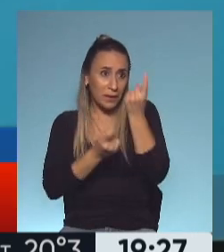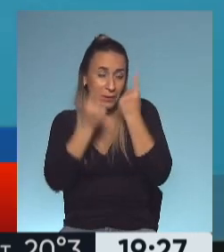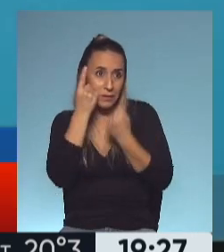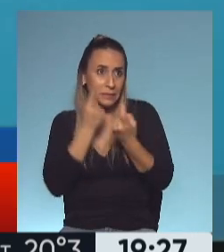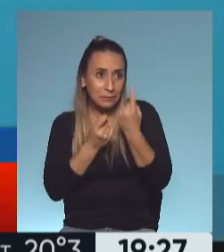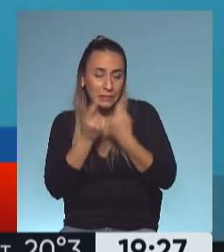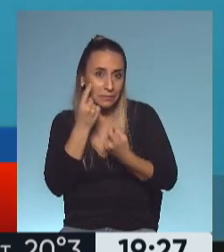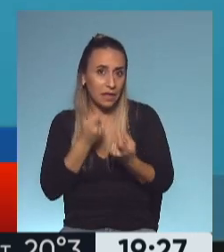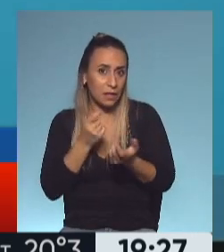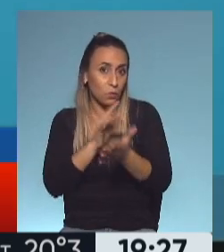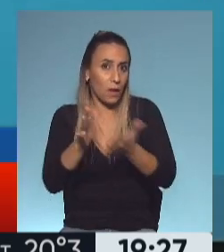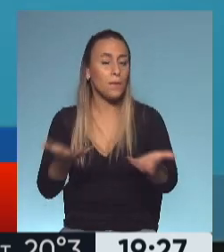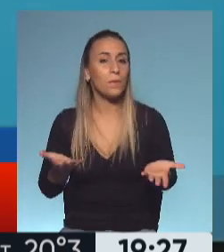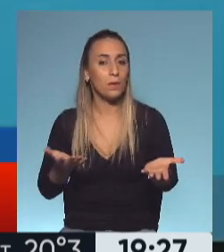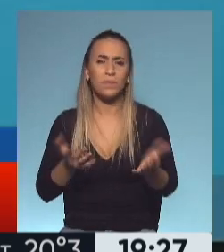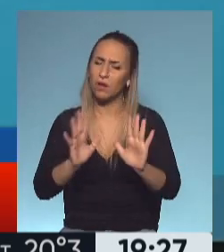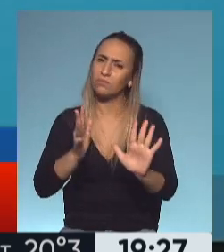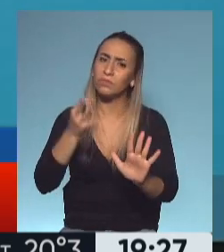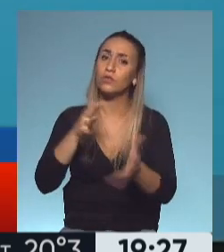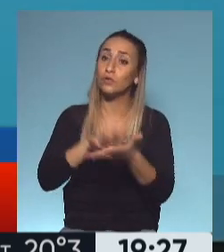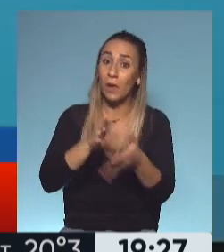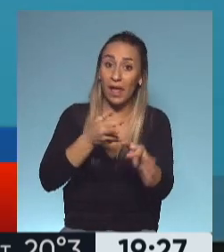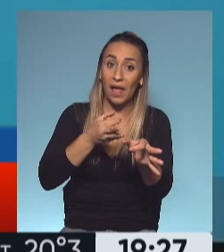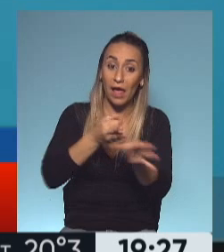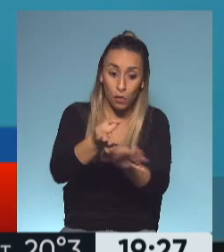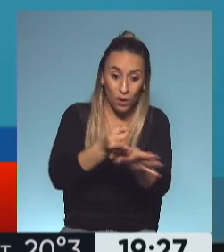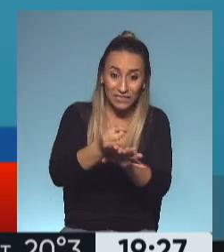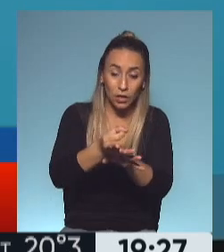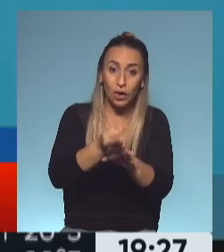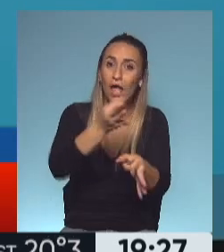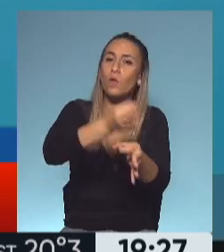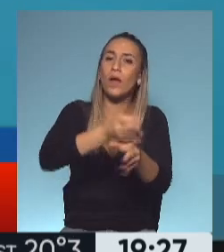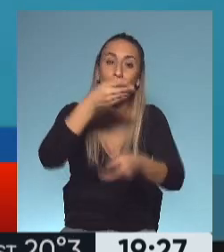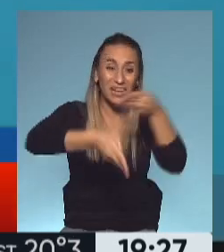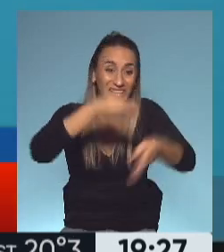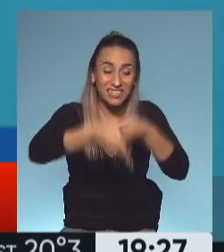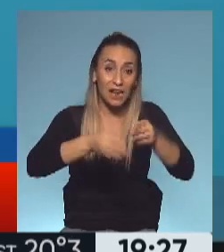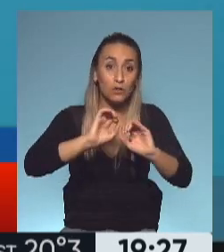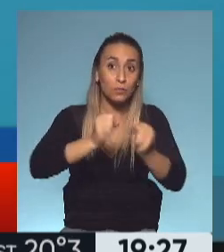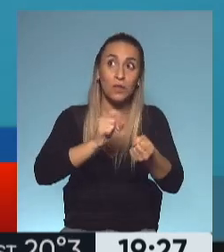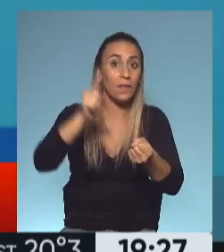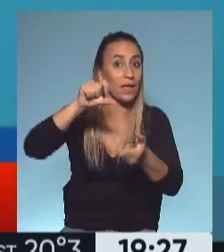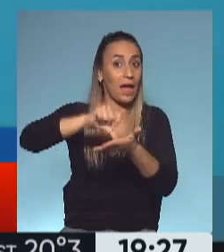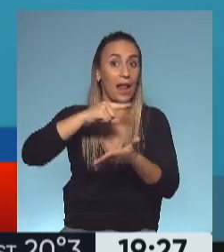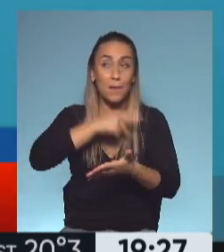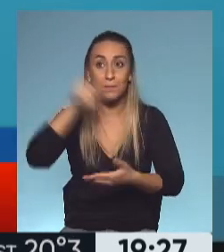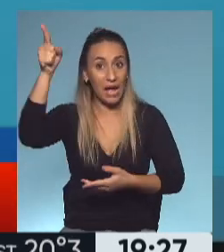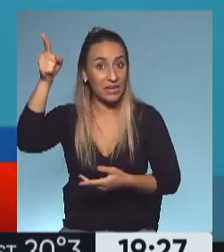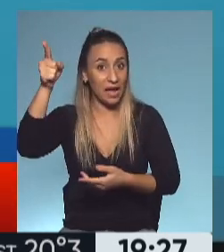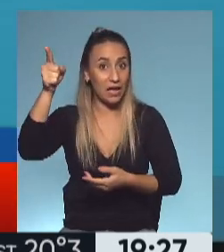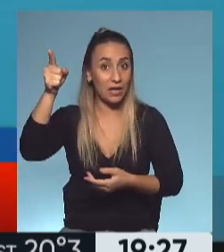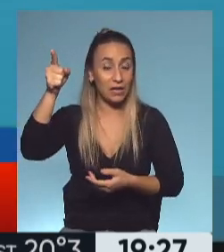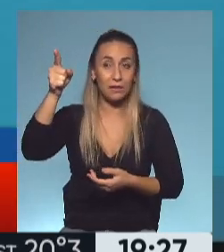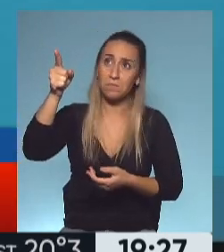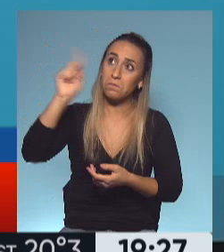suspensión de la educación presencial en Alemania se